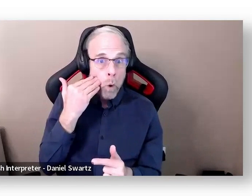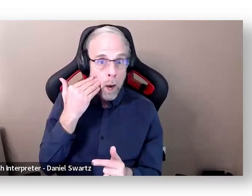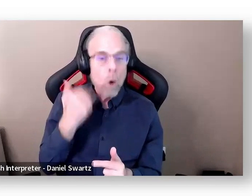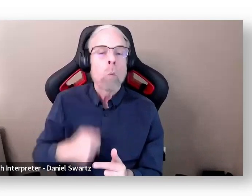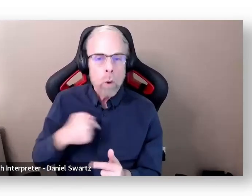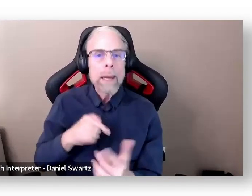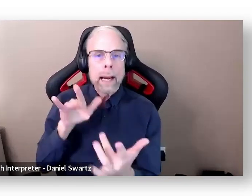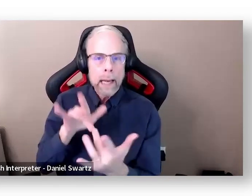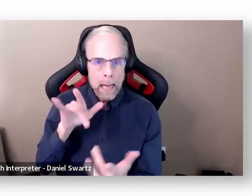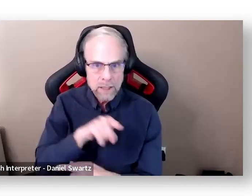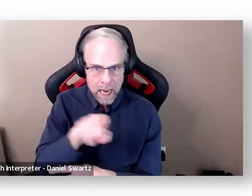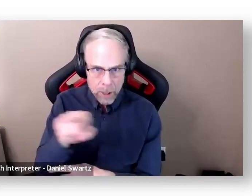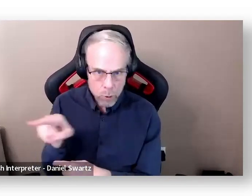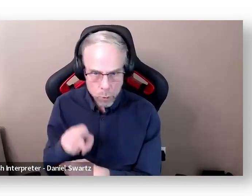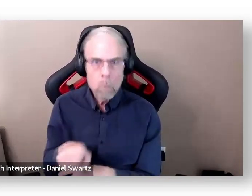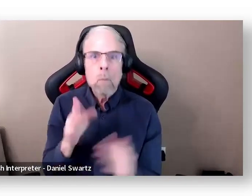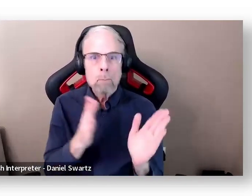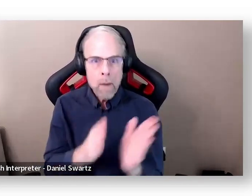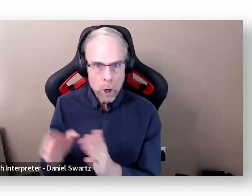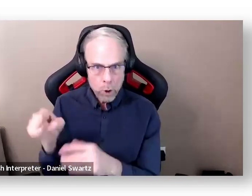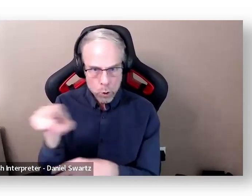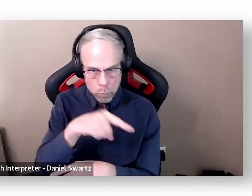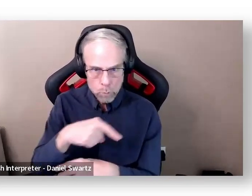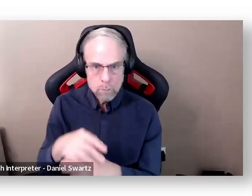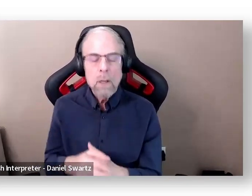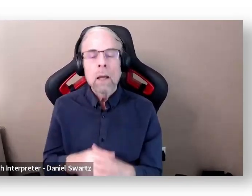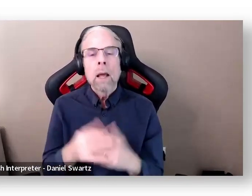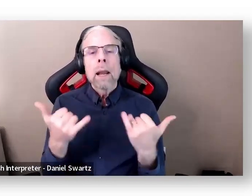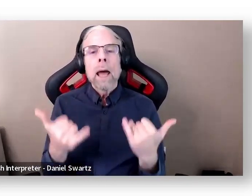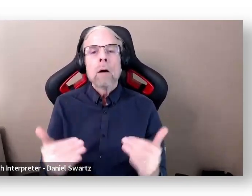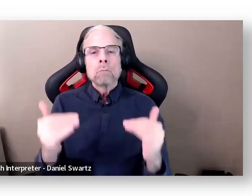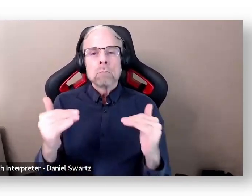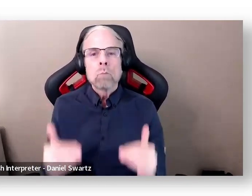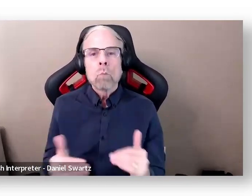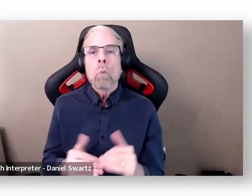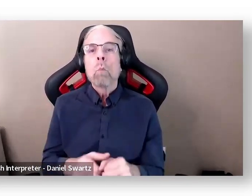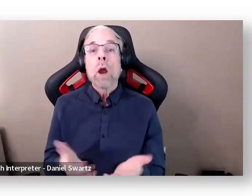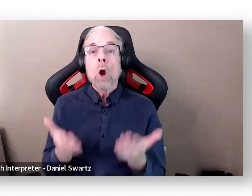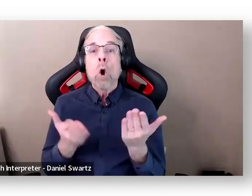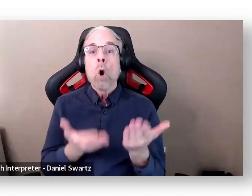nosotros sepamos durante estos eventos de comunicarnos con ustedes.